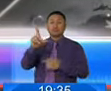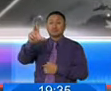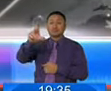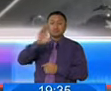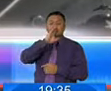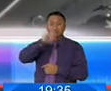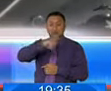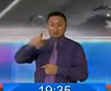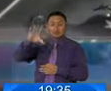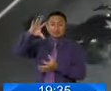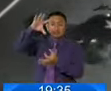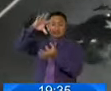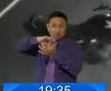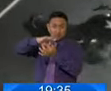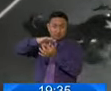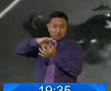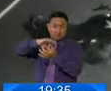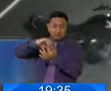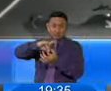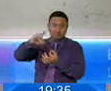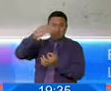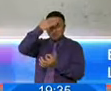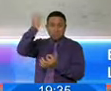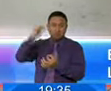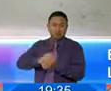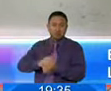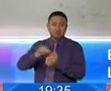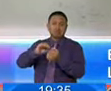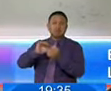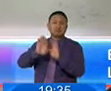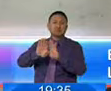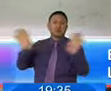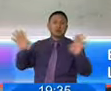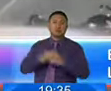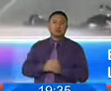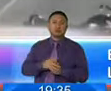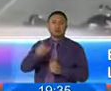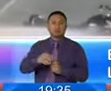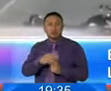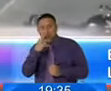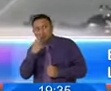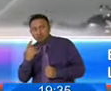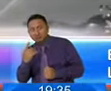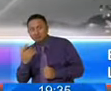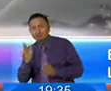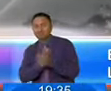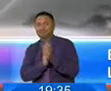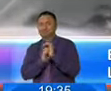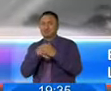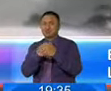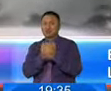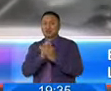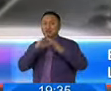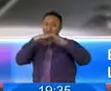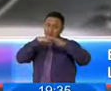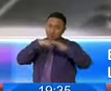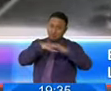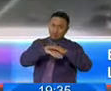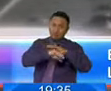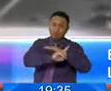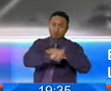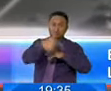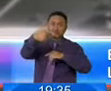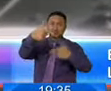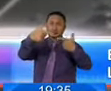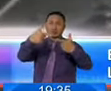como siempre pasamos, y eso fue lo que llamó la atención, parece, de estas personas, de estos individuos que ingresaron